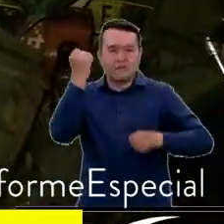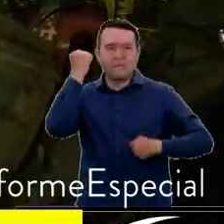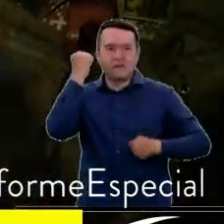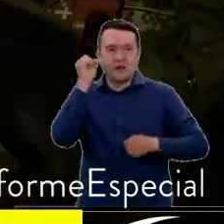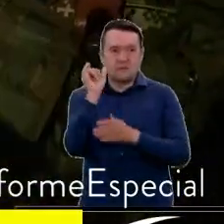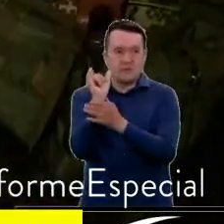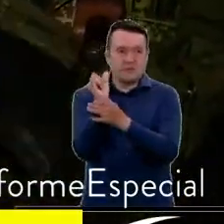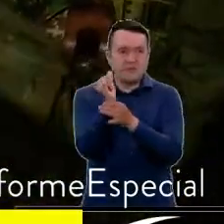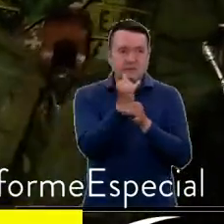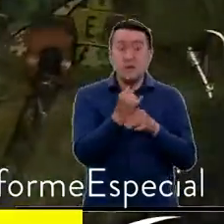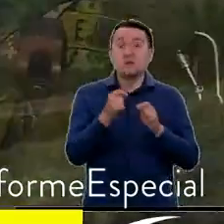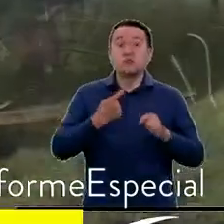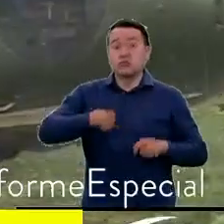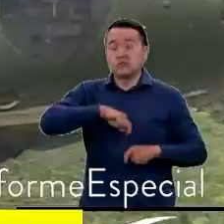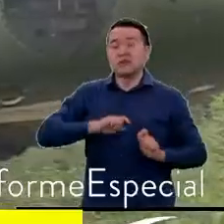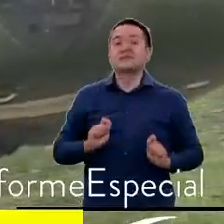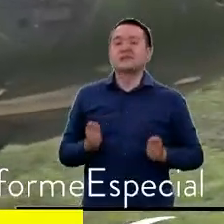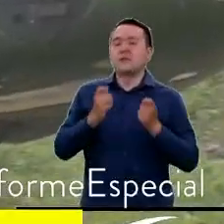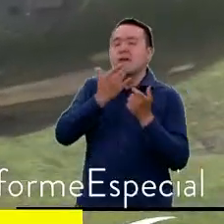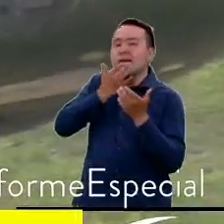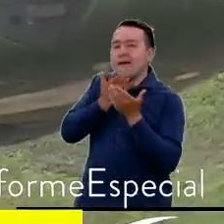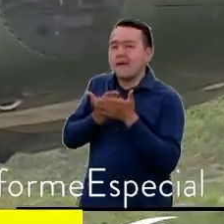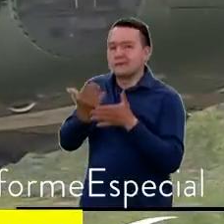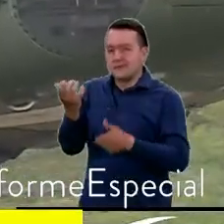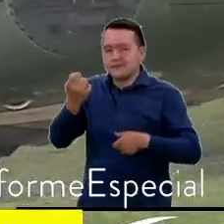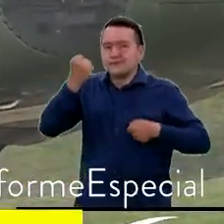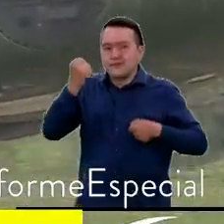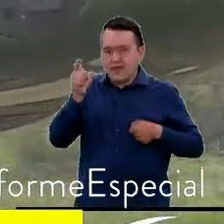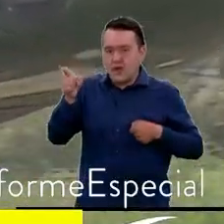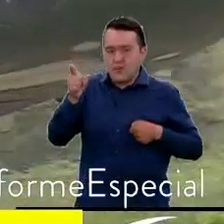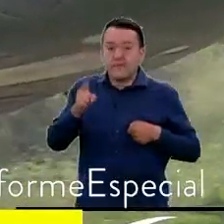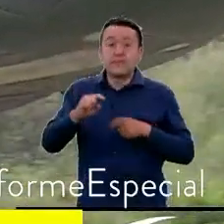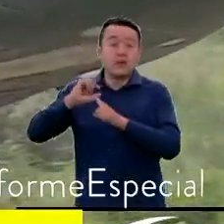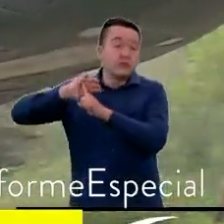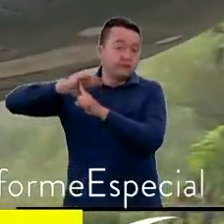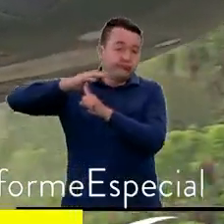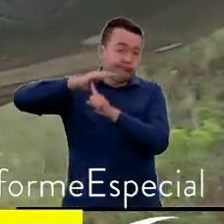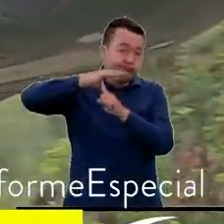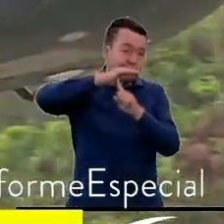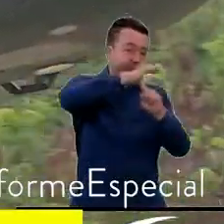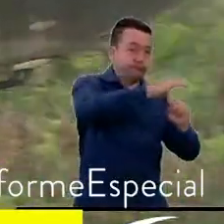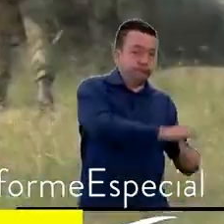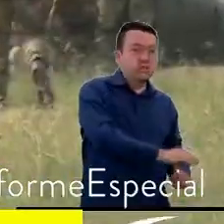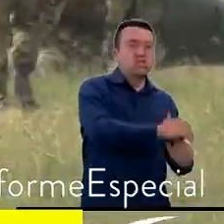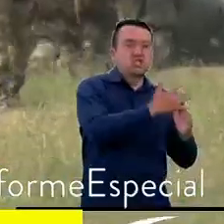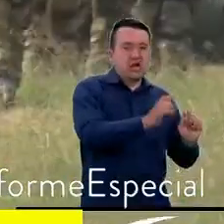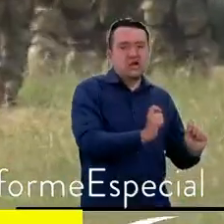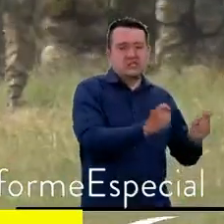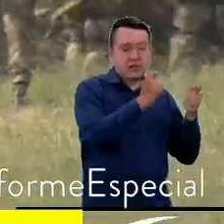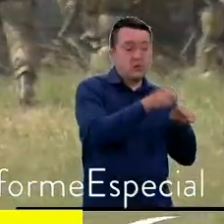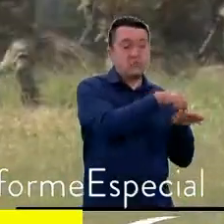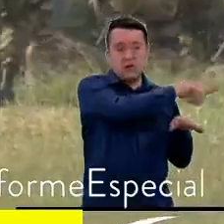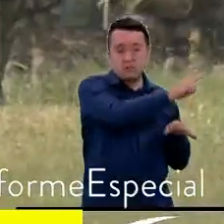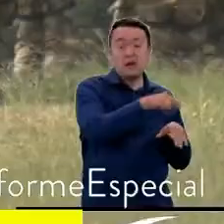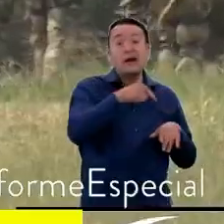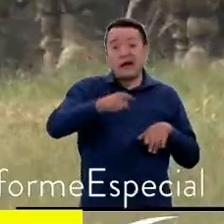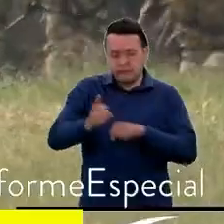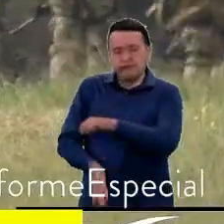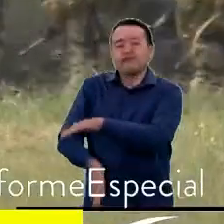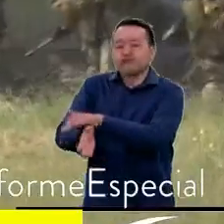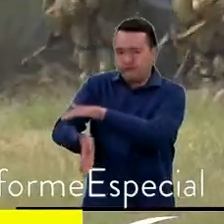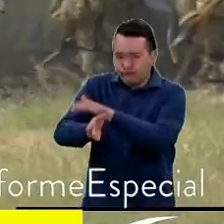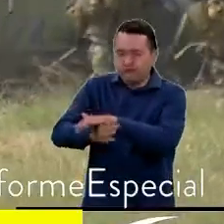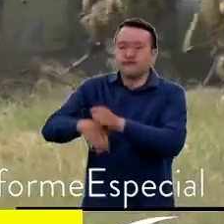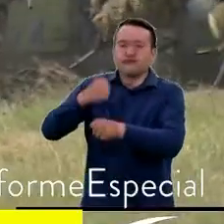regresamos a salvo esa noche gracias a los soldados del Ejército Nacional. Ellos, mientras tanto, arriesgan la vida en cada operación militar en esa lucha